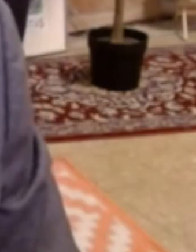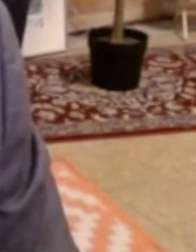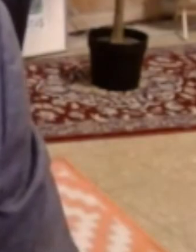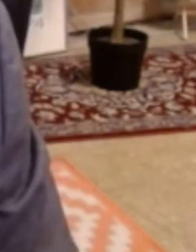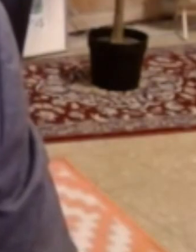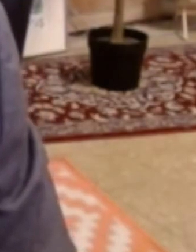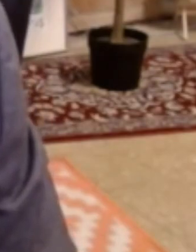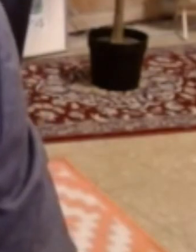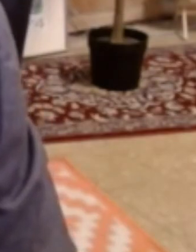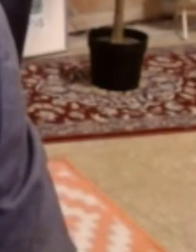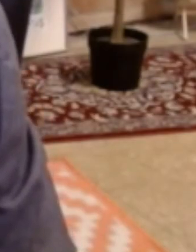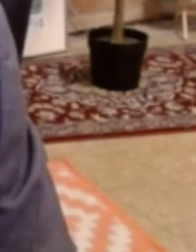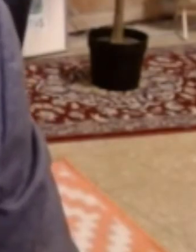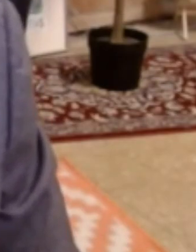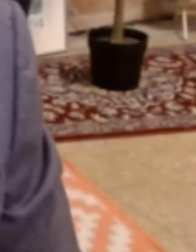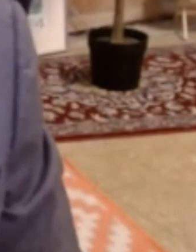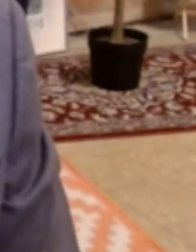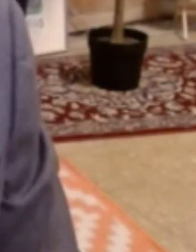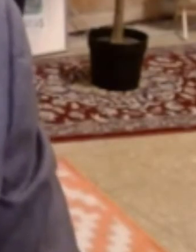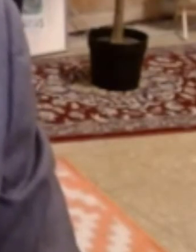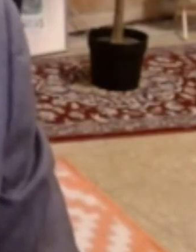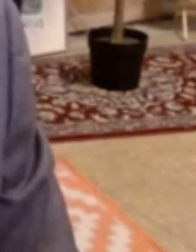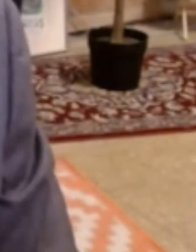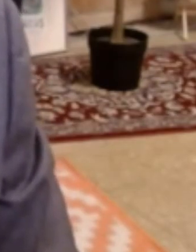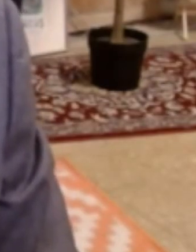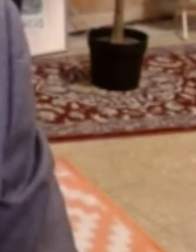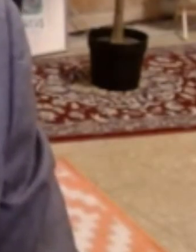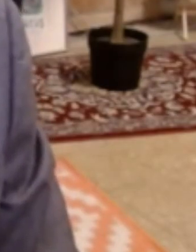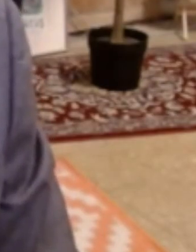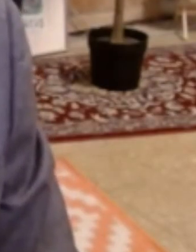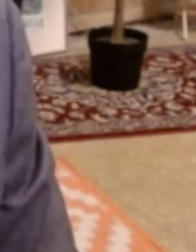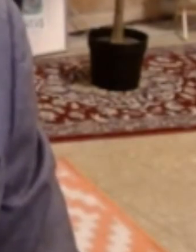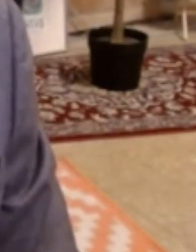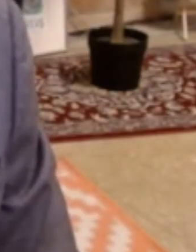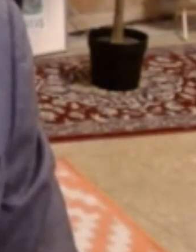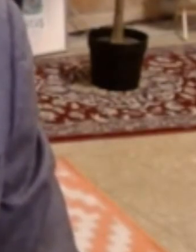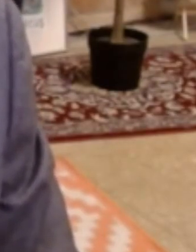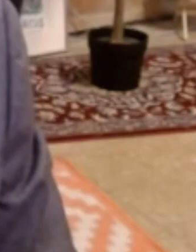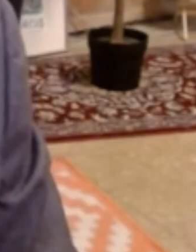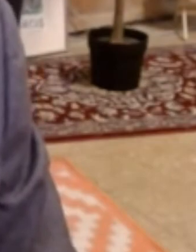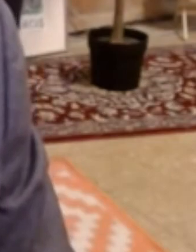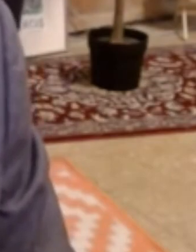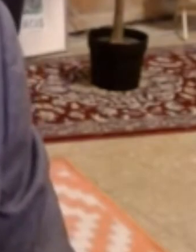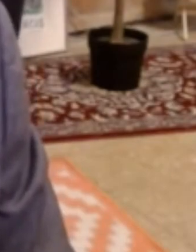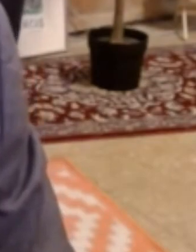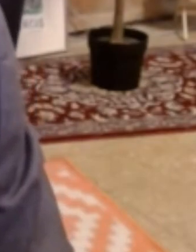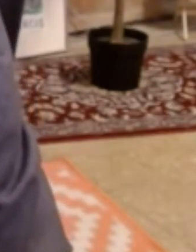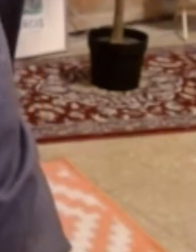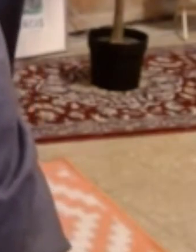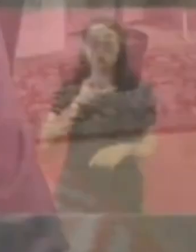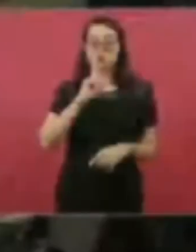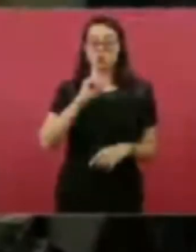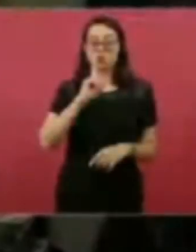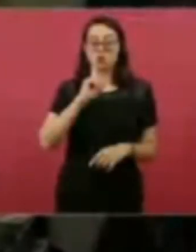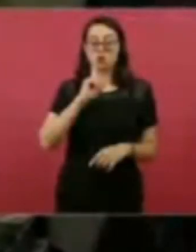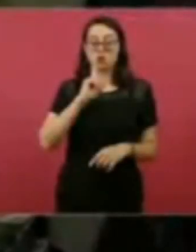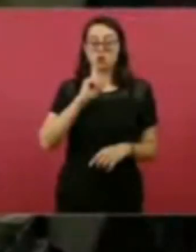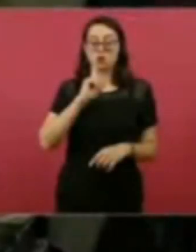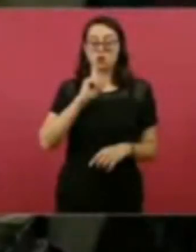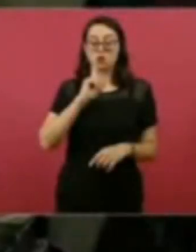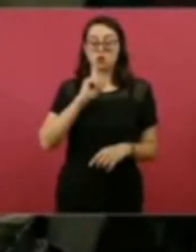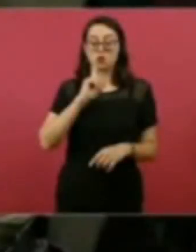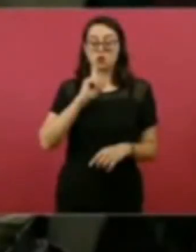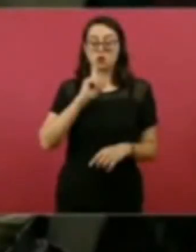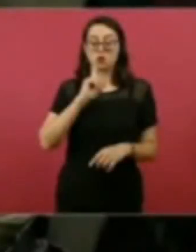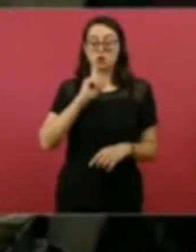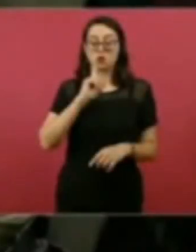esto periodismo crítico o responde directamente a lo que se sugiere o se solicita? Mire, ya ni siquiera desde el Sol de México,